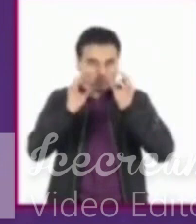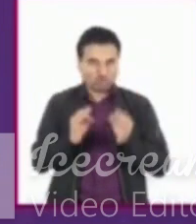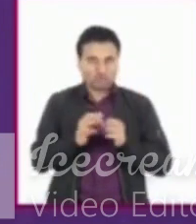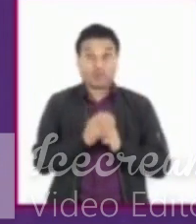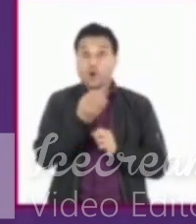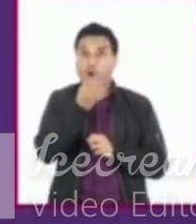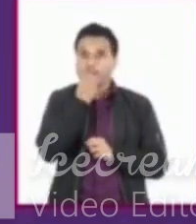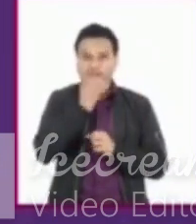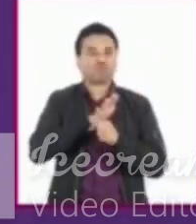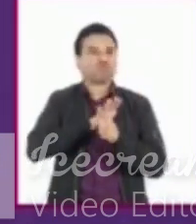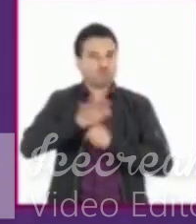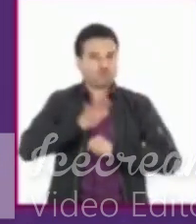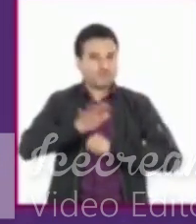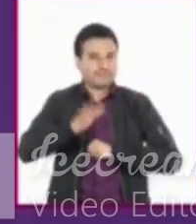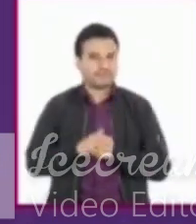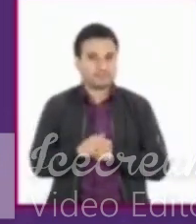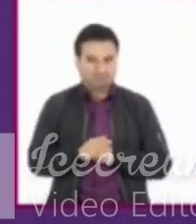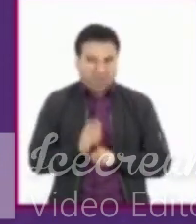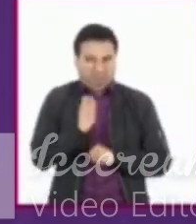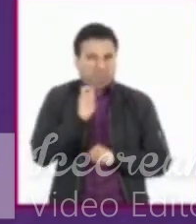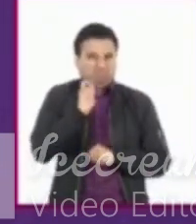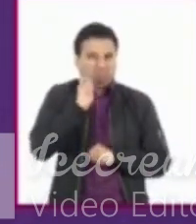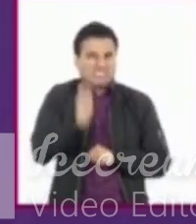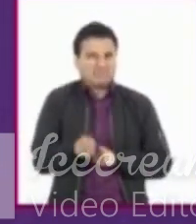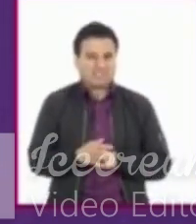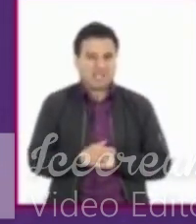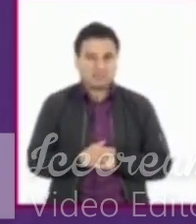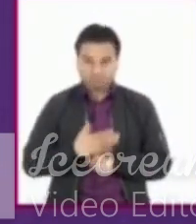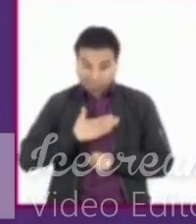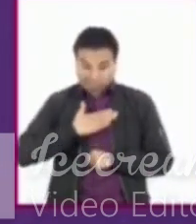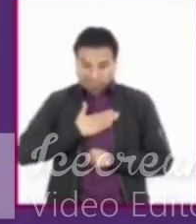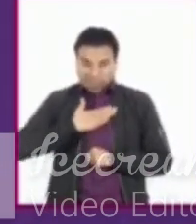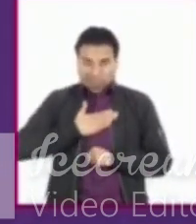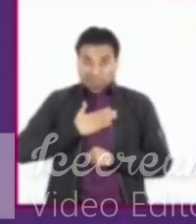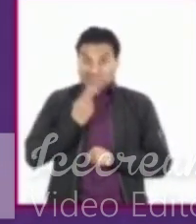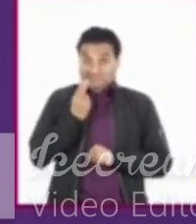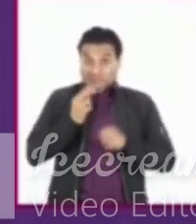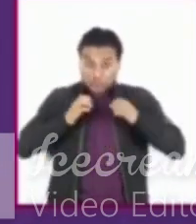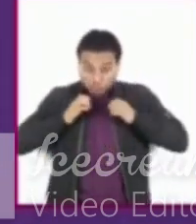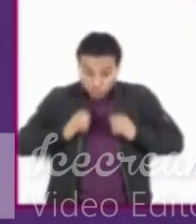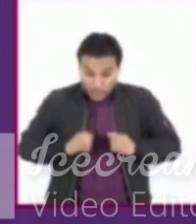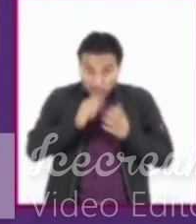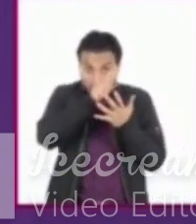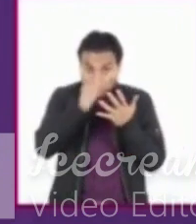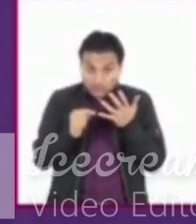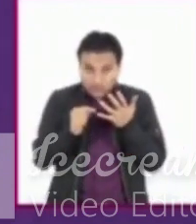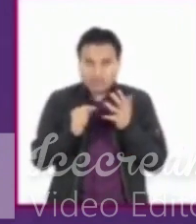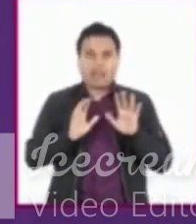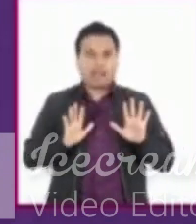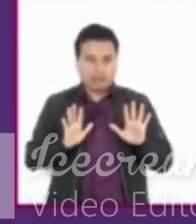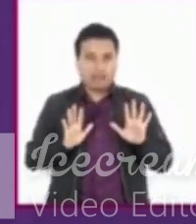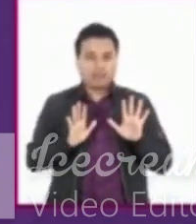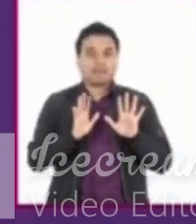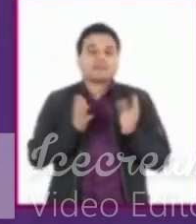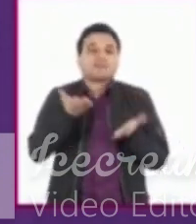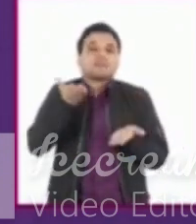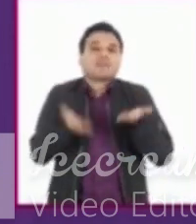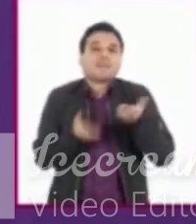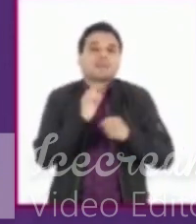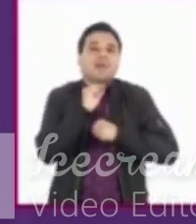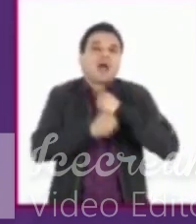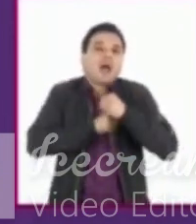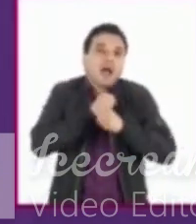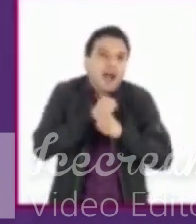suficiente. Esto significa que cubre las necesidades nutritivas que se requieren dependiendo la edad y a la